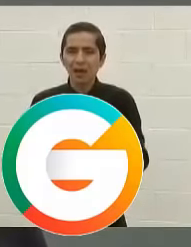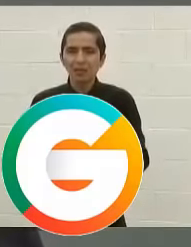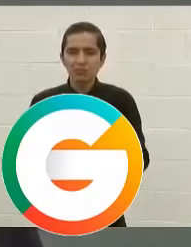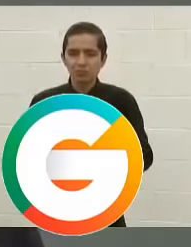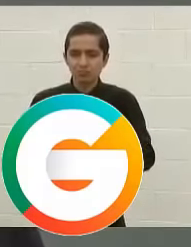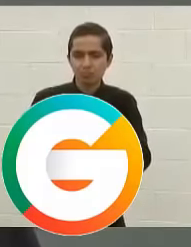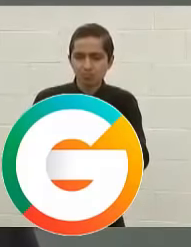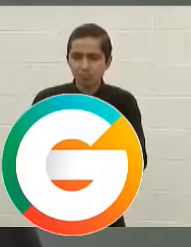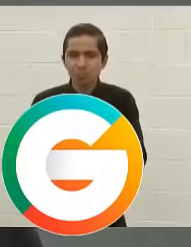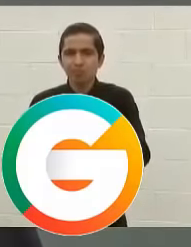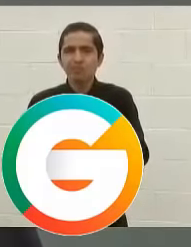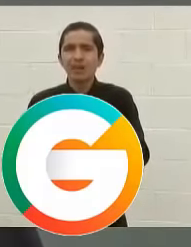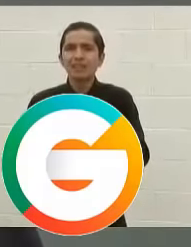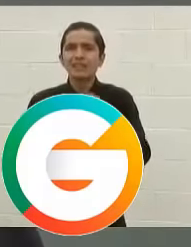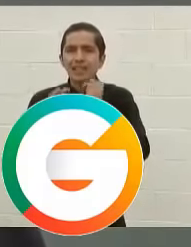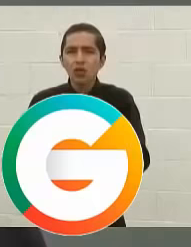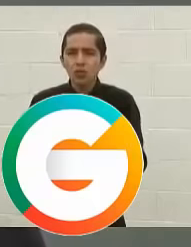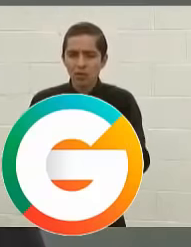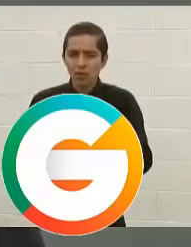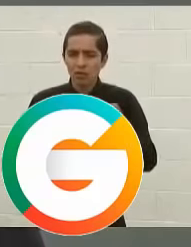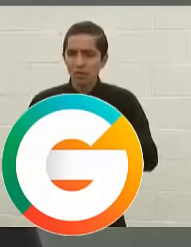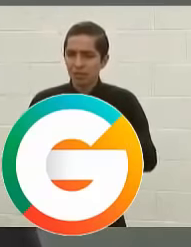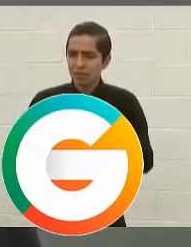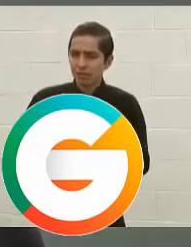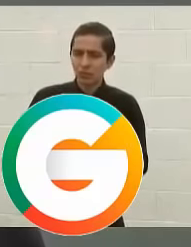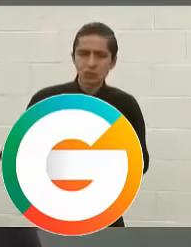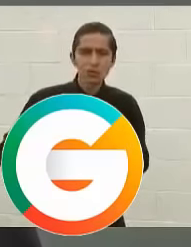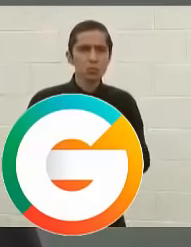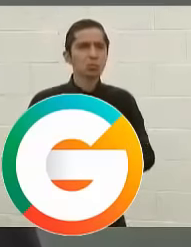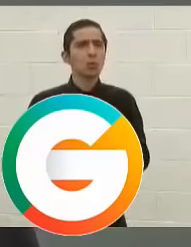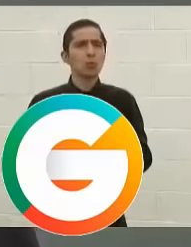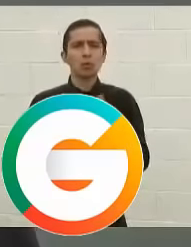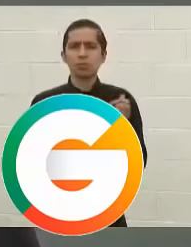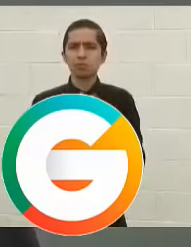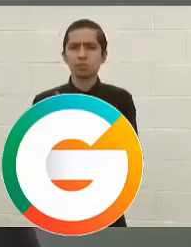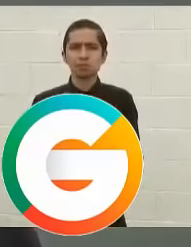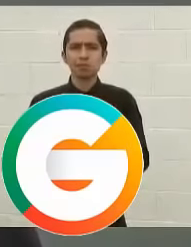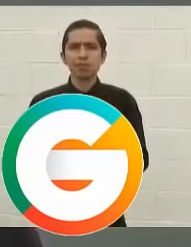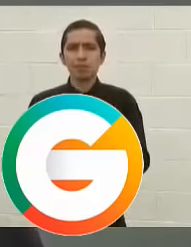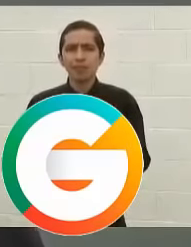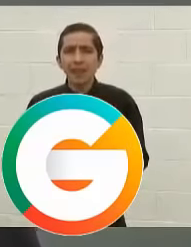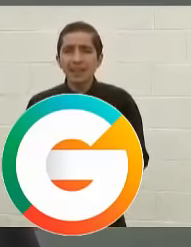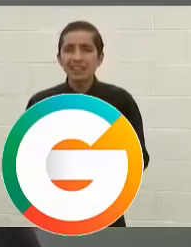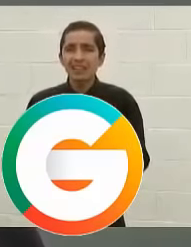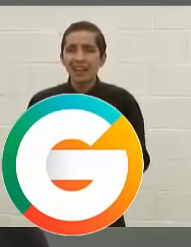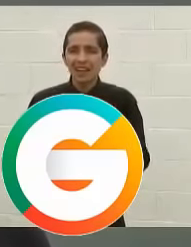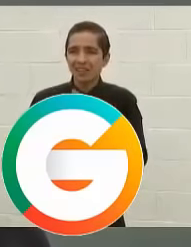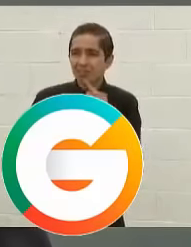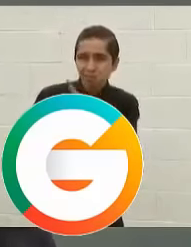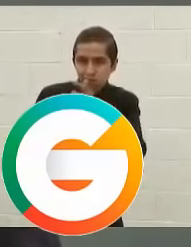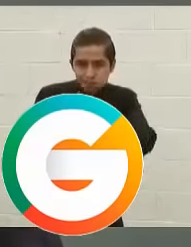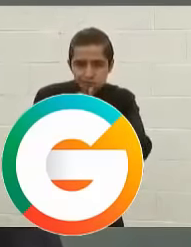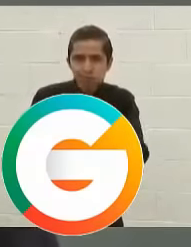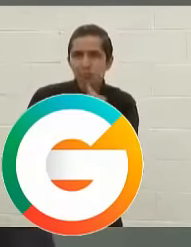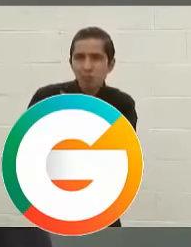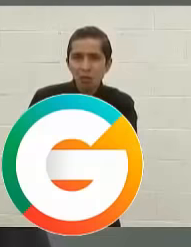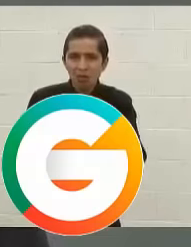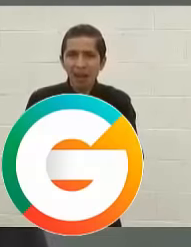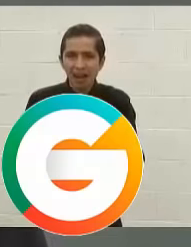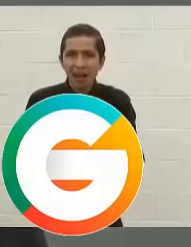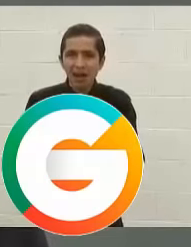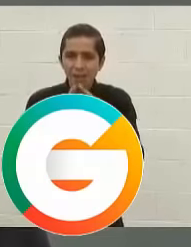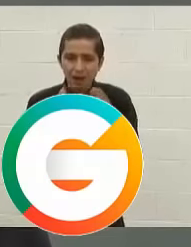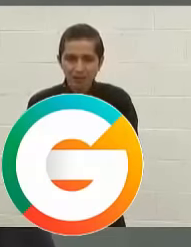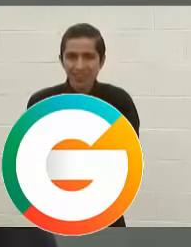la seguridad de sus habitantes. En el caso de las amenazas